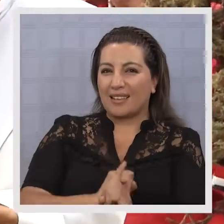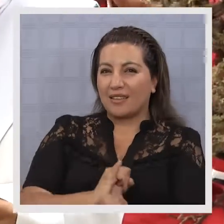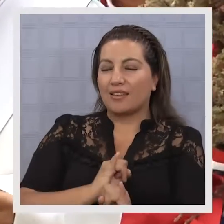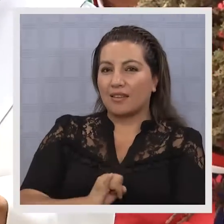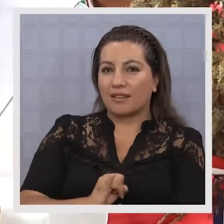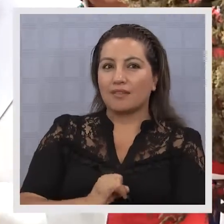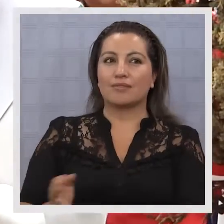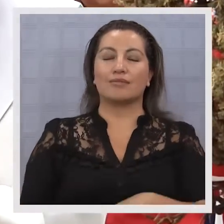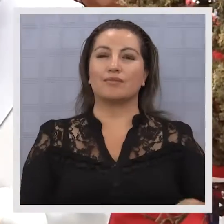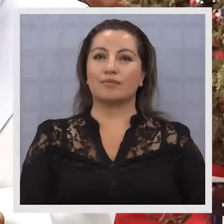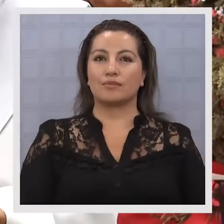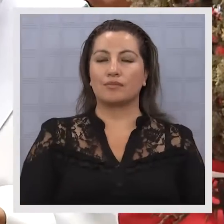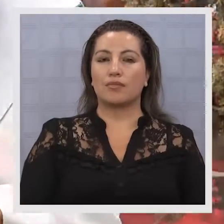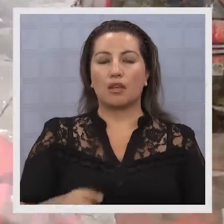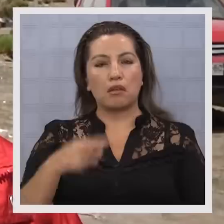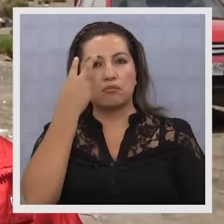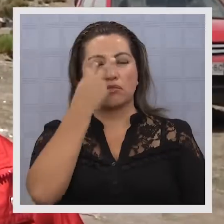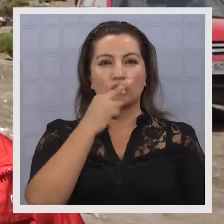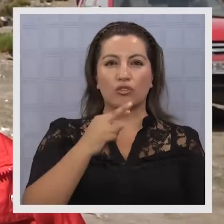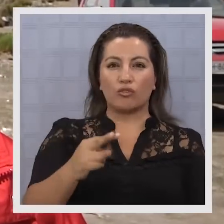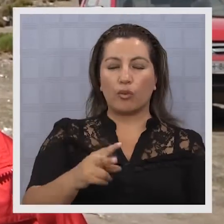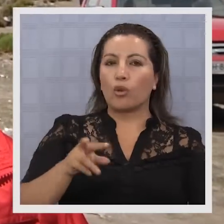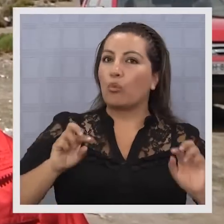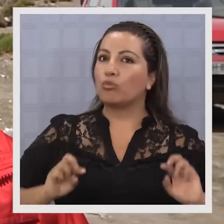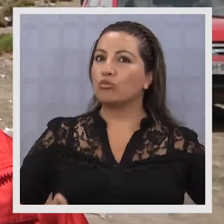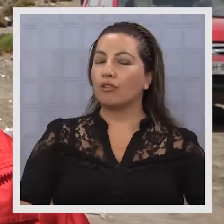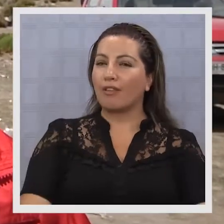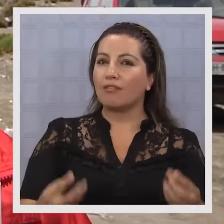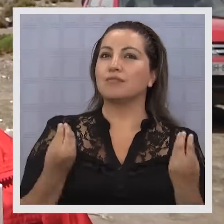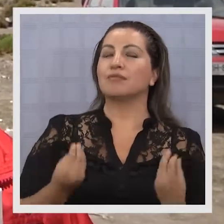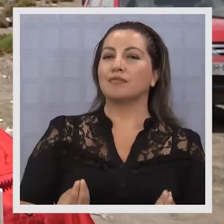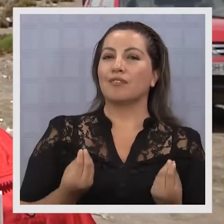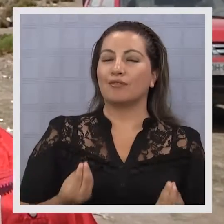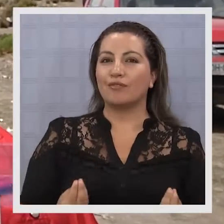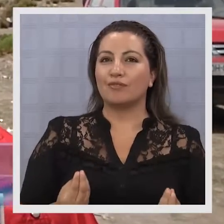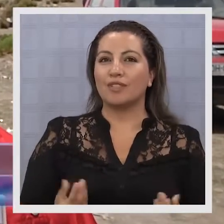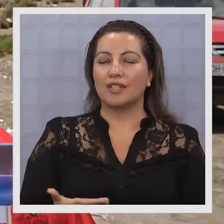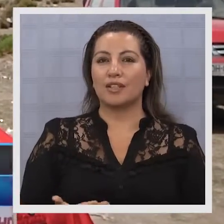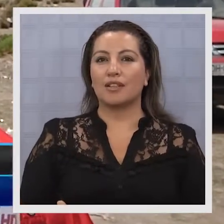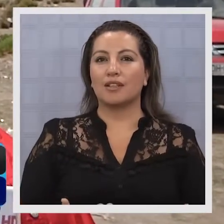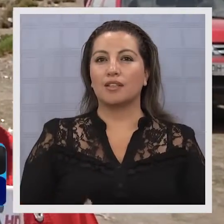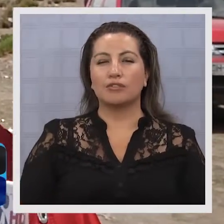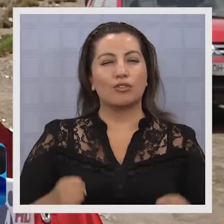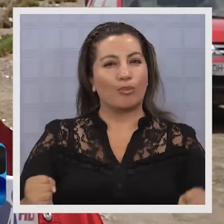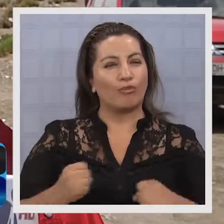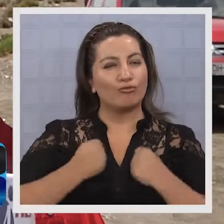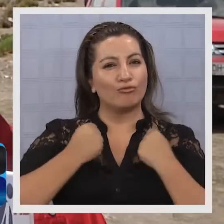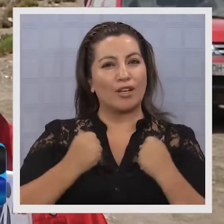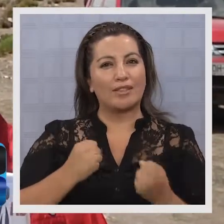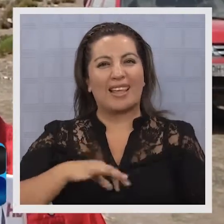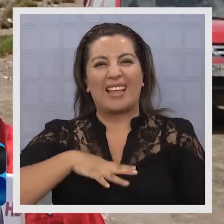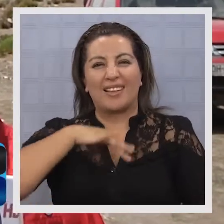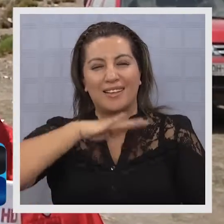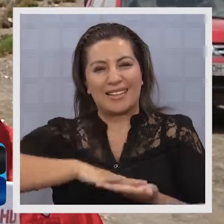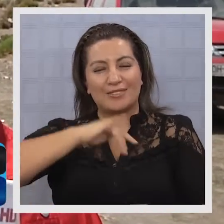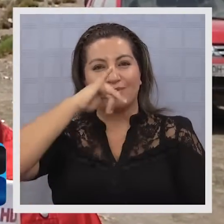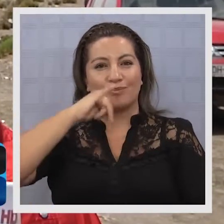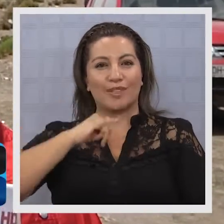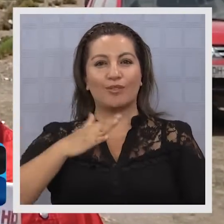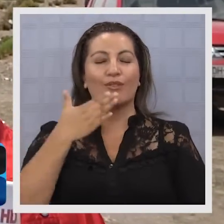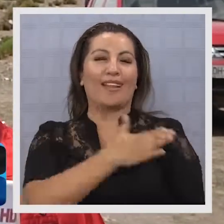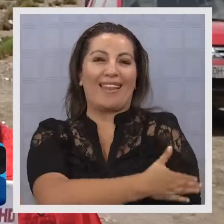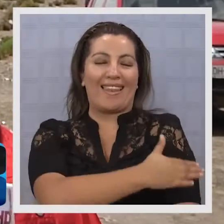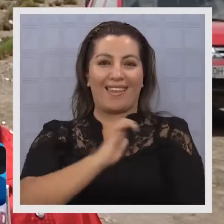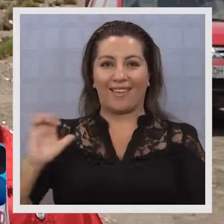de Arquitectura del MOB. Y aquí vemos una rica oportunidad, una muy buena oportunidad, no solamente para fortalecer el espíritu, la